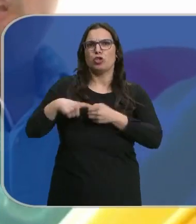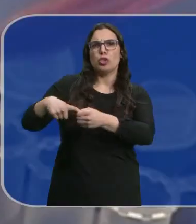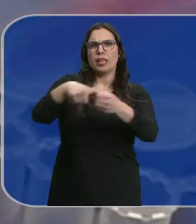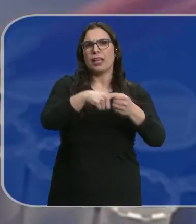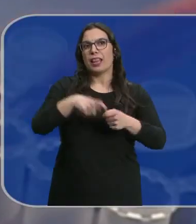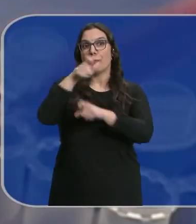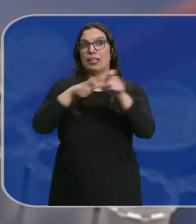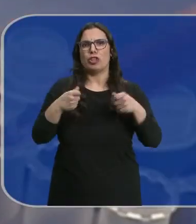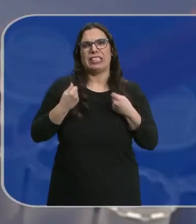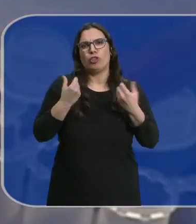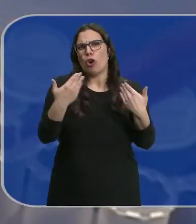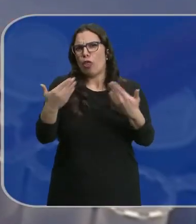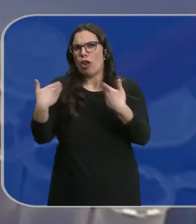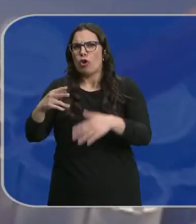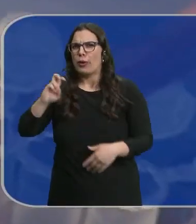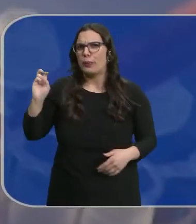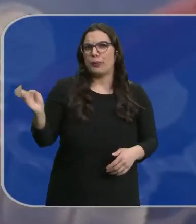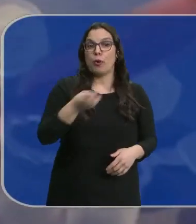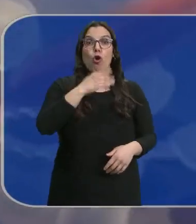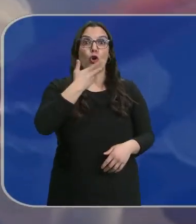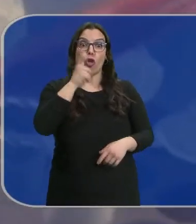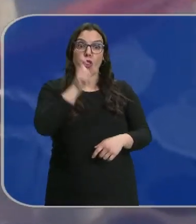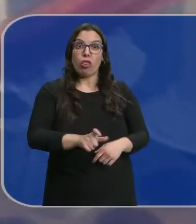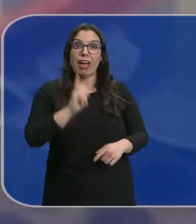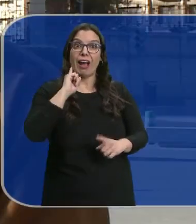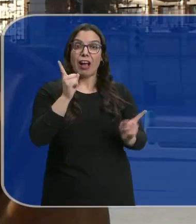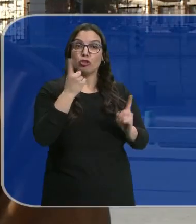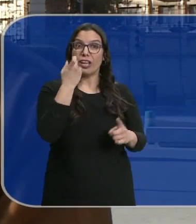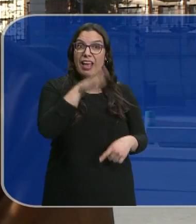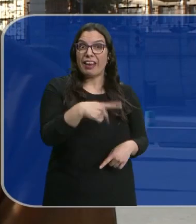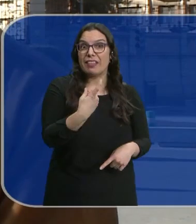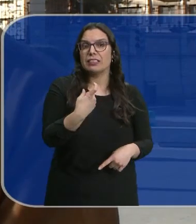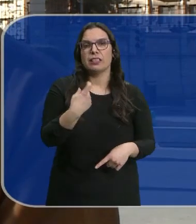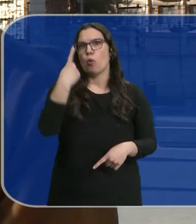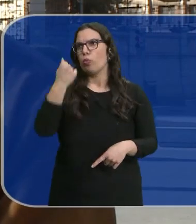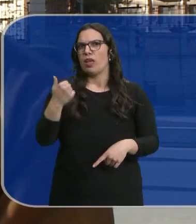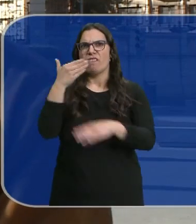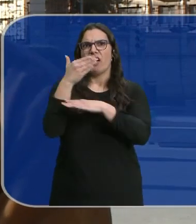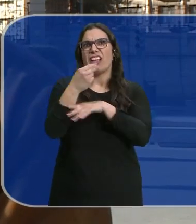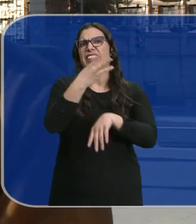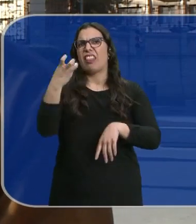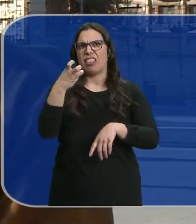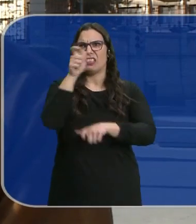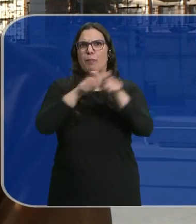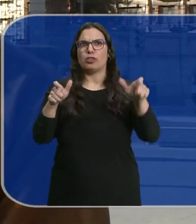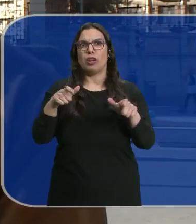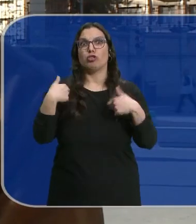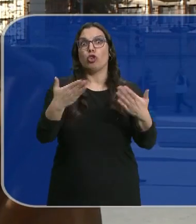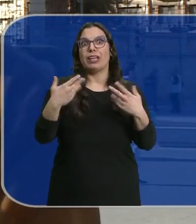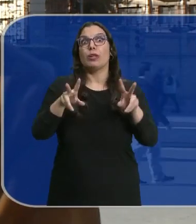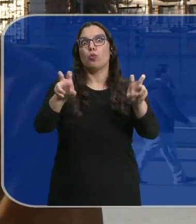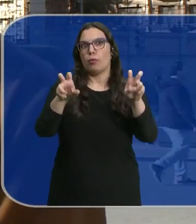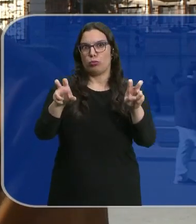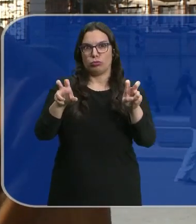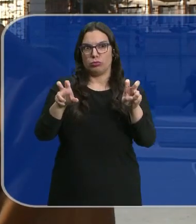de cientos de donantes que dieron el paso tras conocer el caso de la pequeña. En un día, no sé si fueron 300 y pico donantes nuevos de